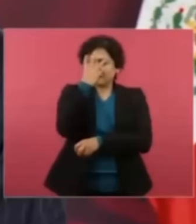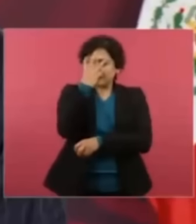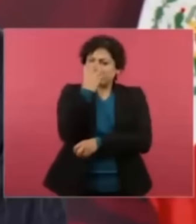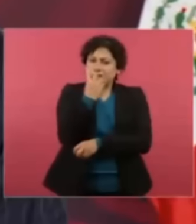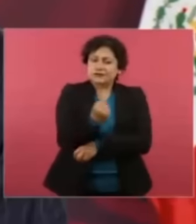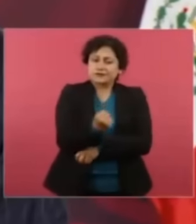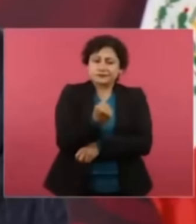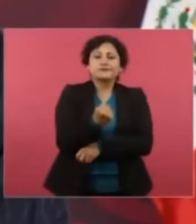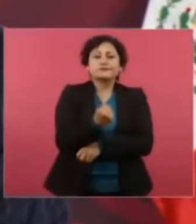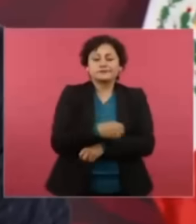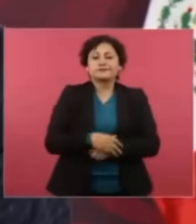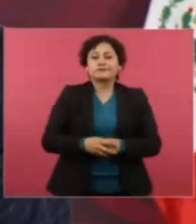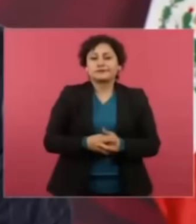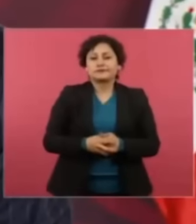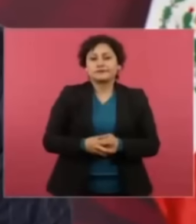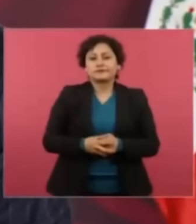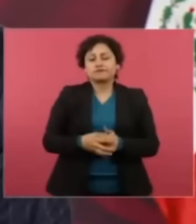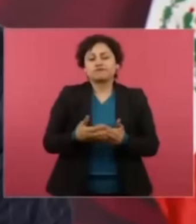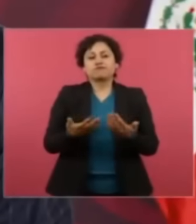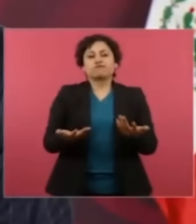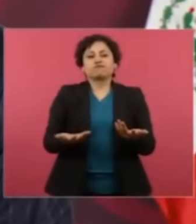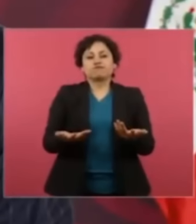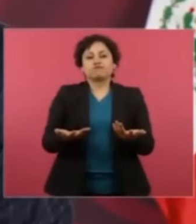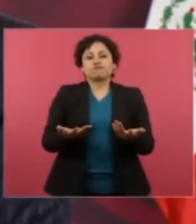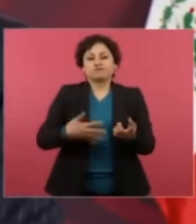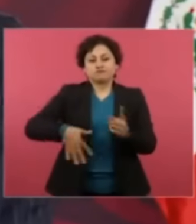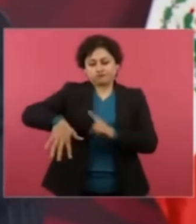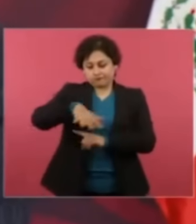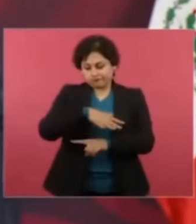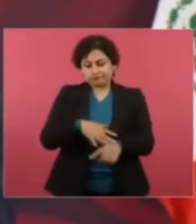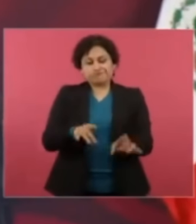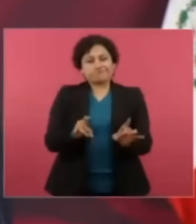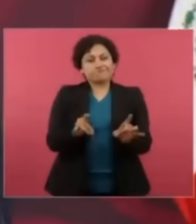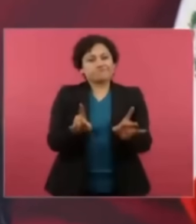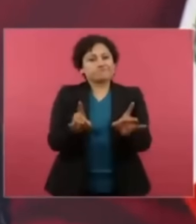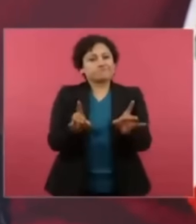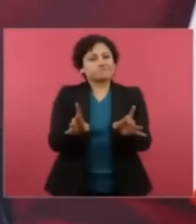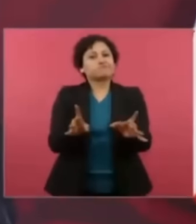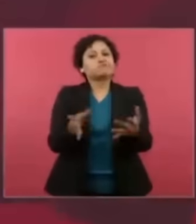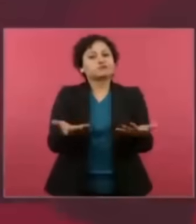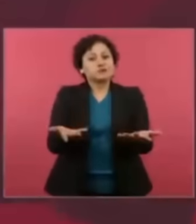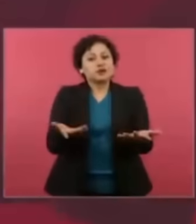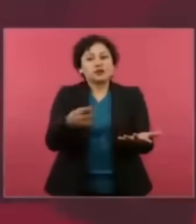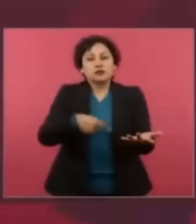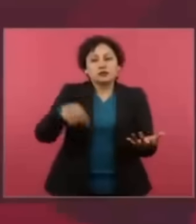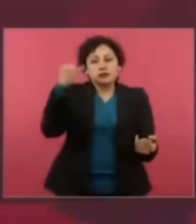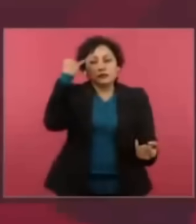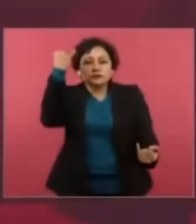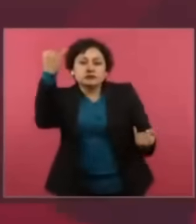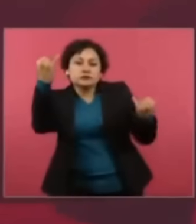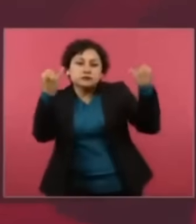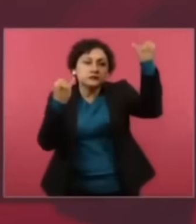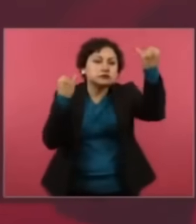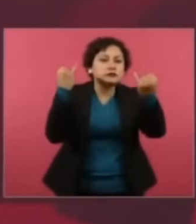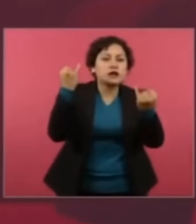y mexicanas estén enterados de lo que está pasando con la cuarta transformación de la vida pública hoy el